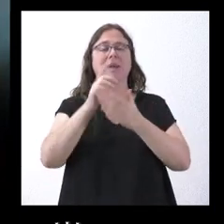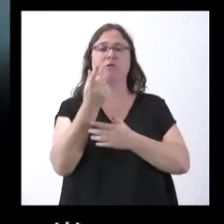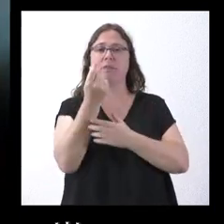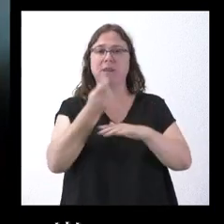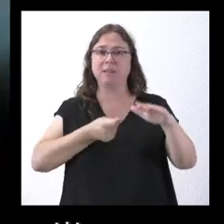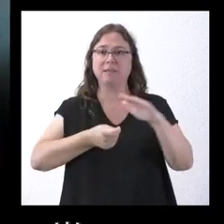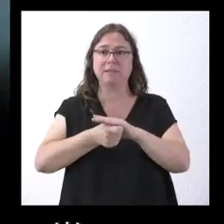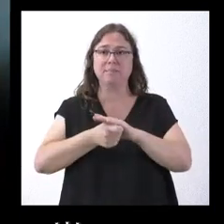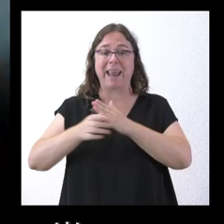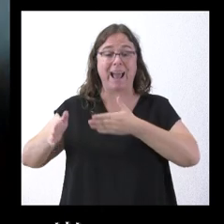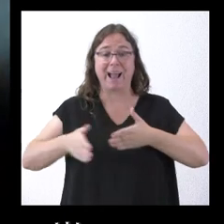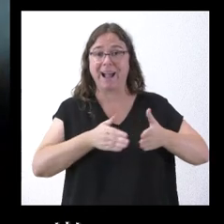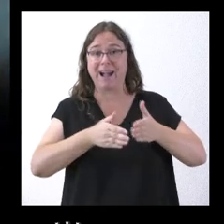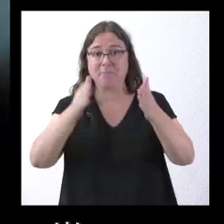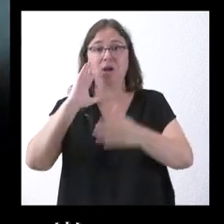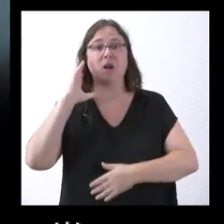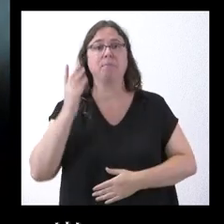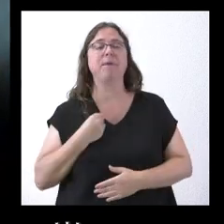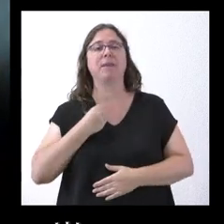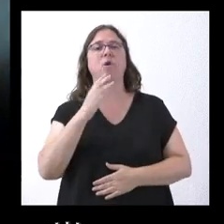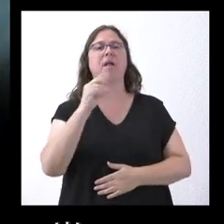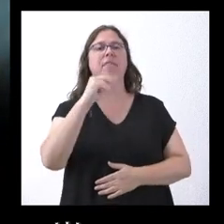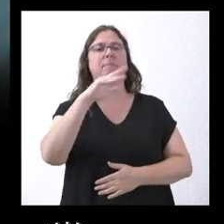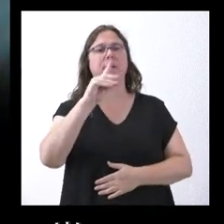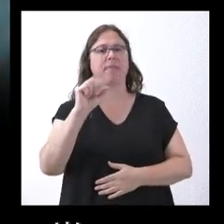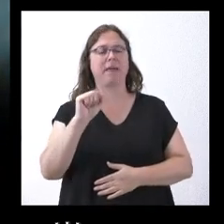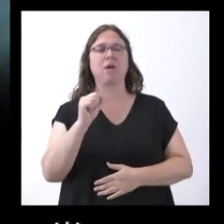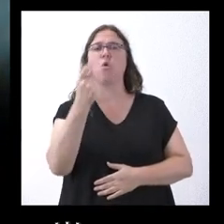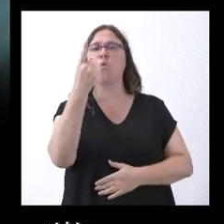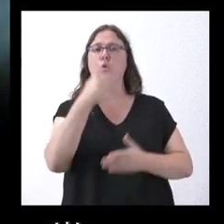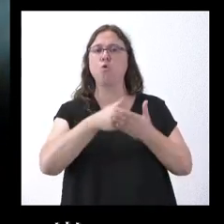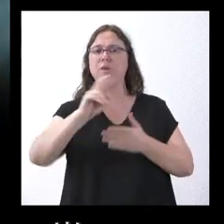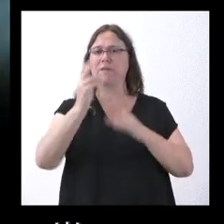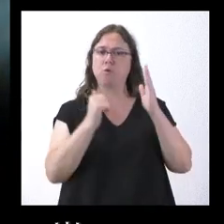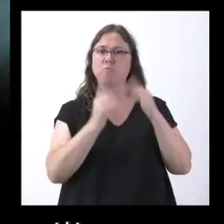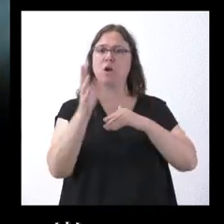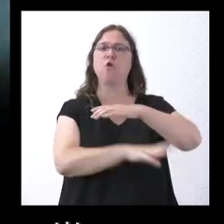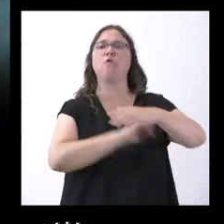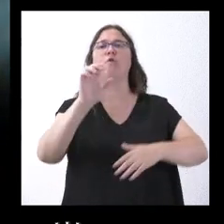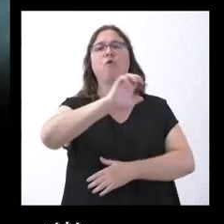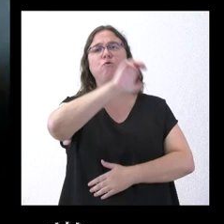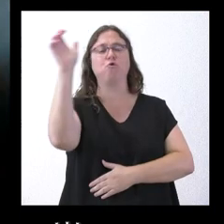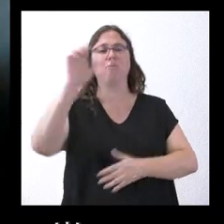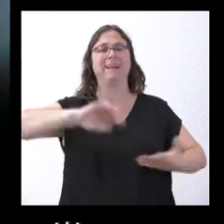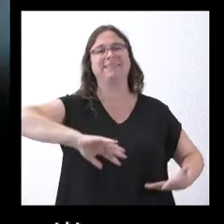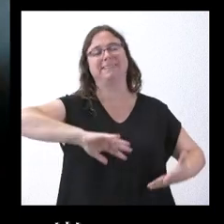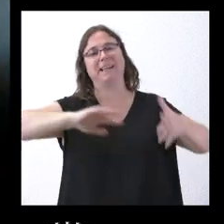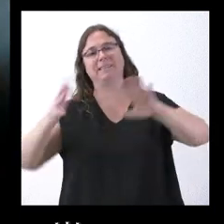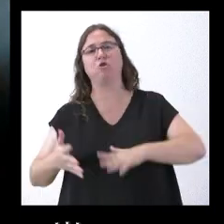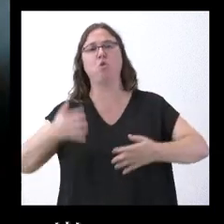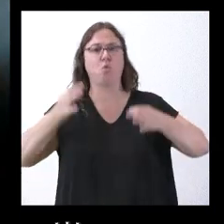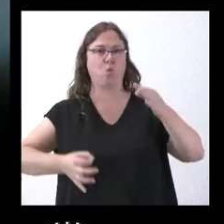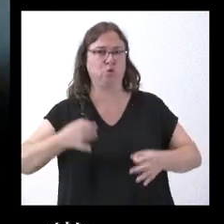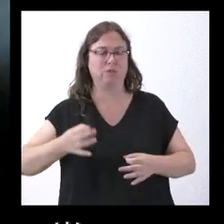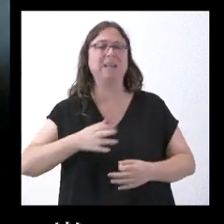en caminos del Bierzo y la Cepeda. Son más de 1 millón de euros de los fondos europeos de transición justa. Yo quería